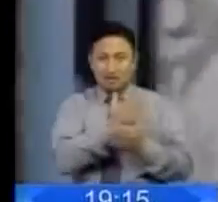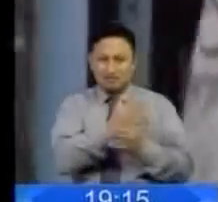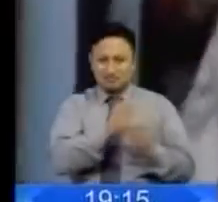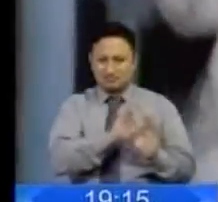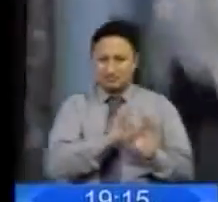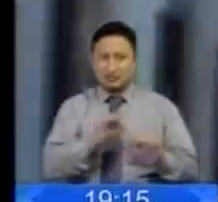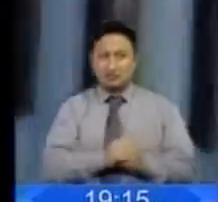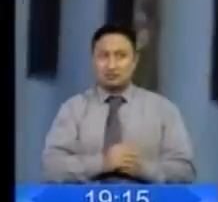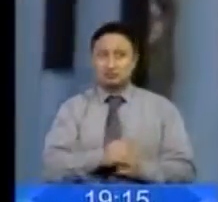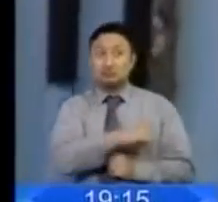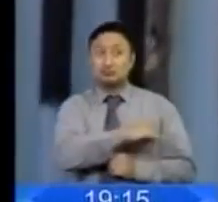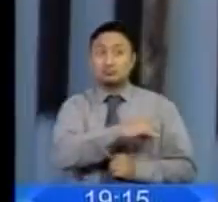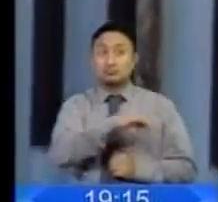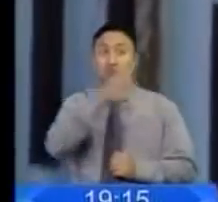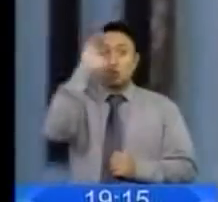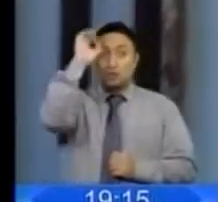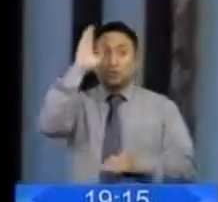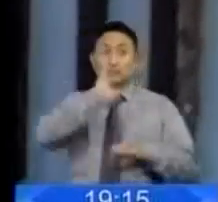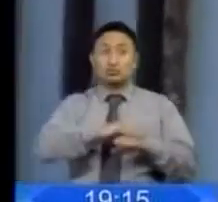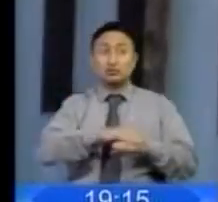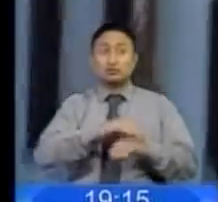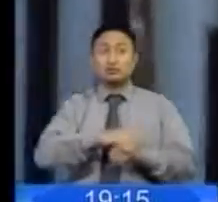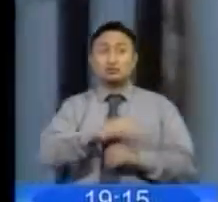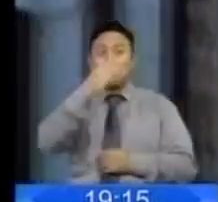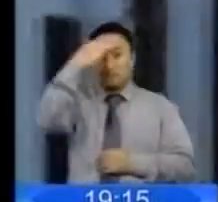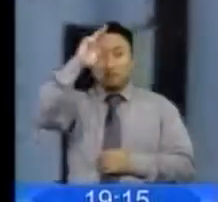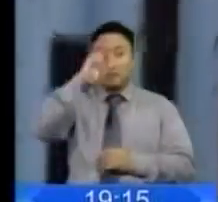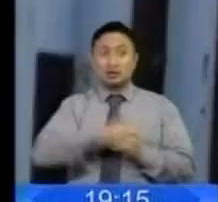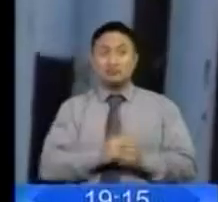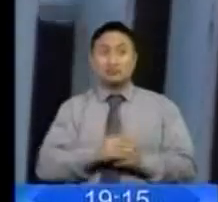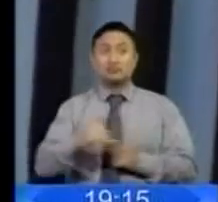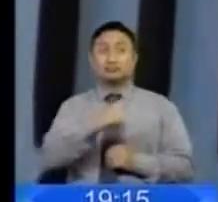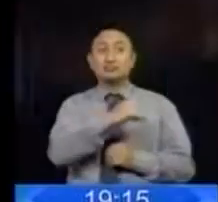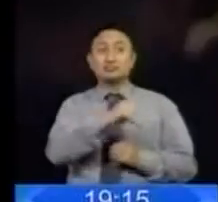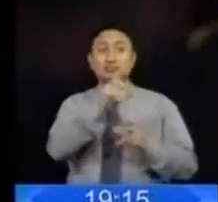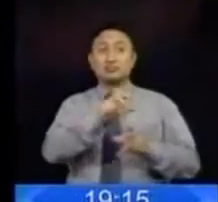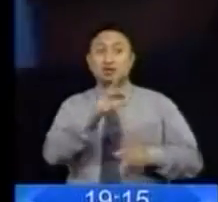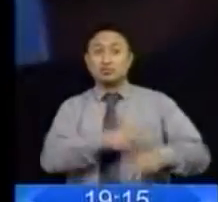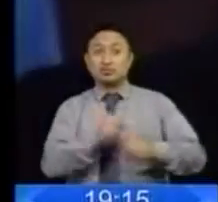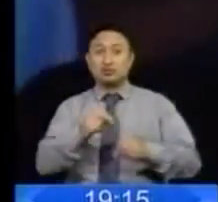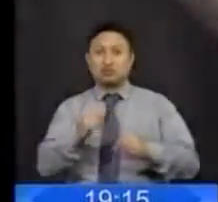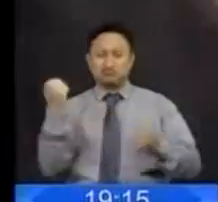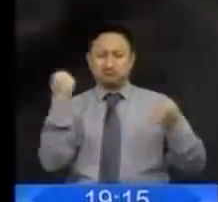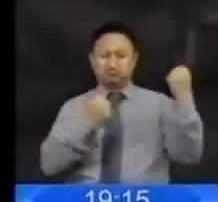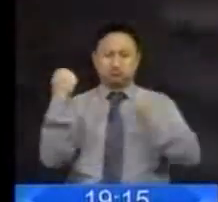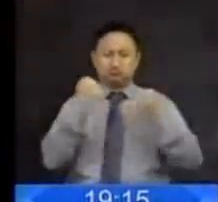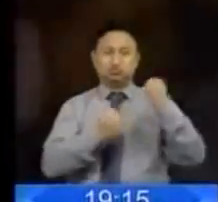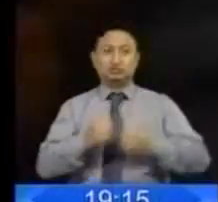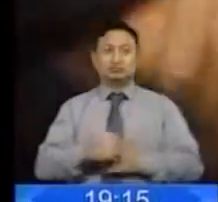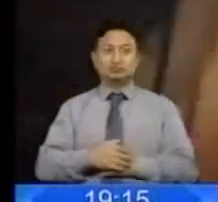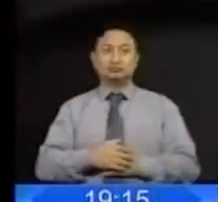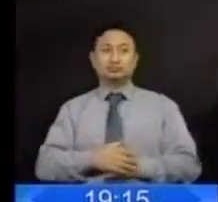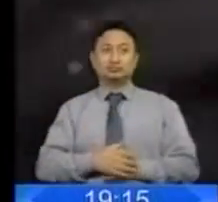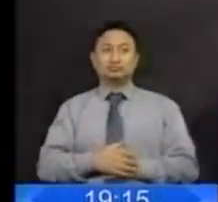Esta declaración se da luego de que los mexicanos se enfrentaran con los migrantes en la frontera. Informó Valeria Navarro.